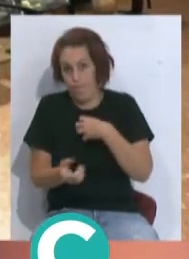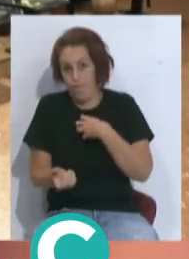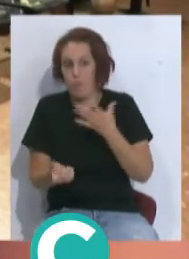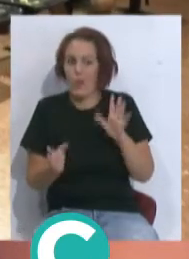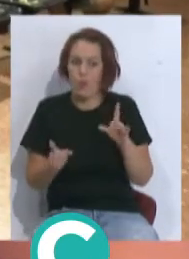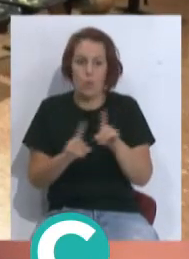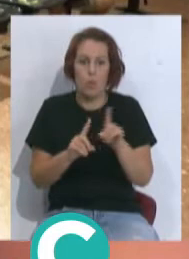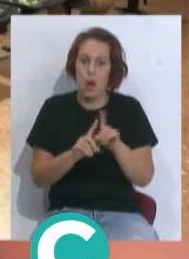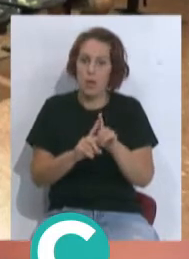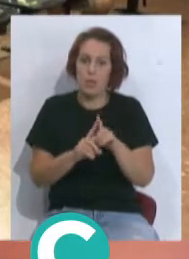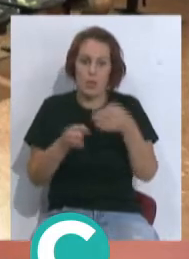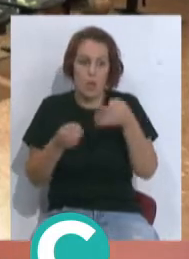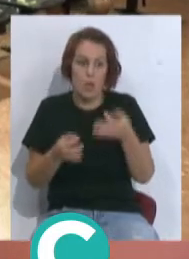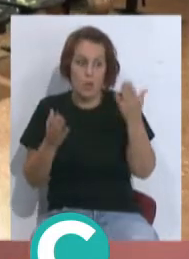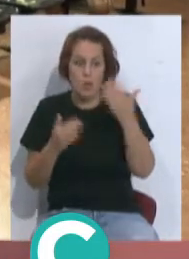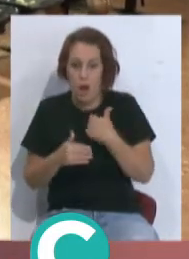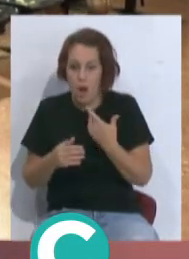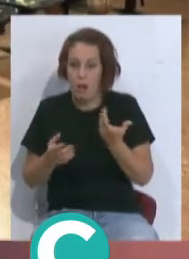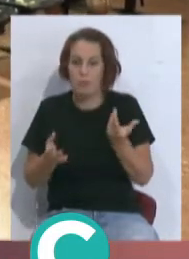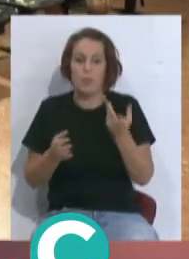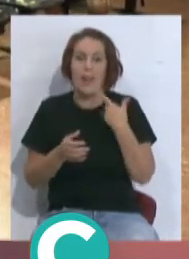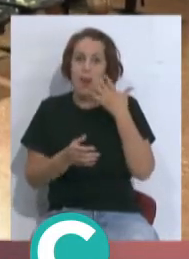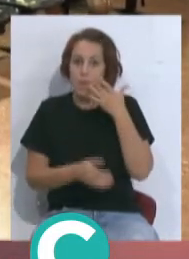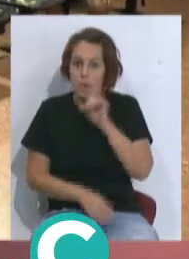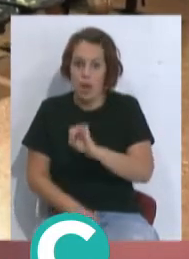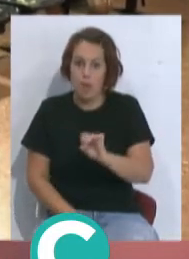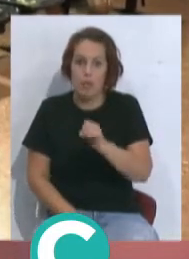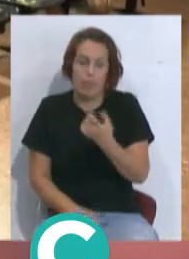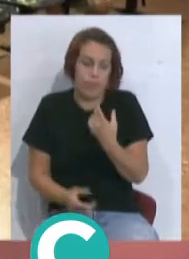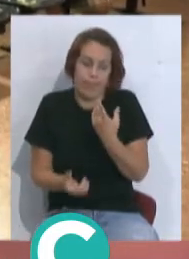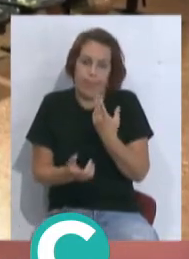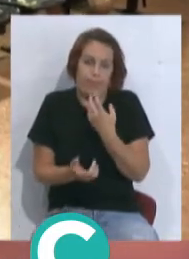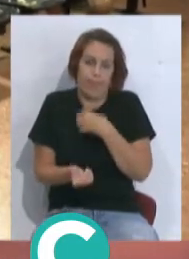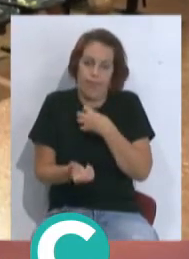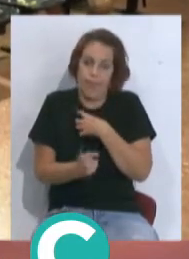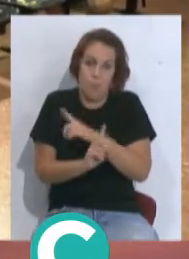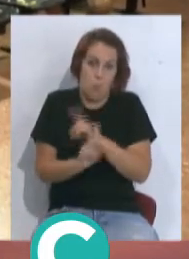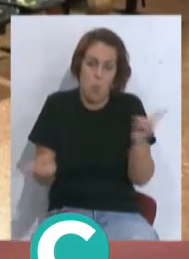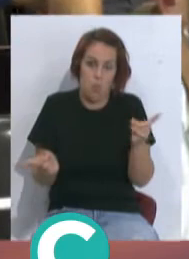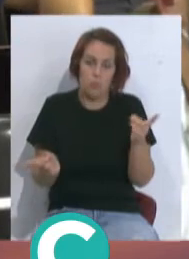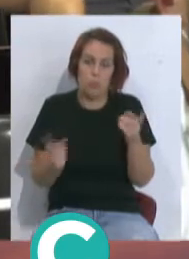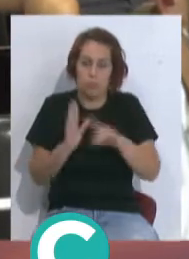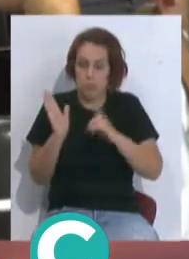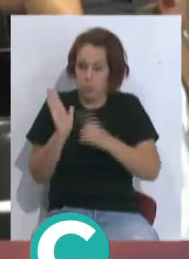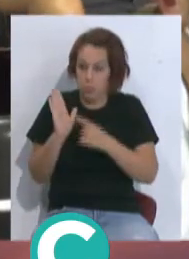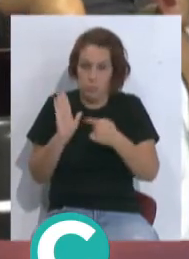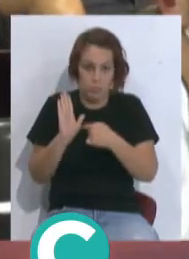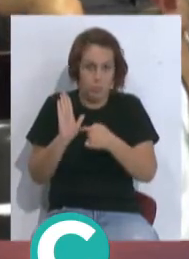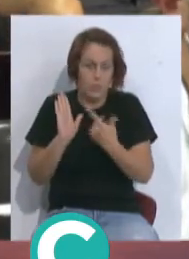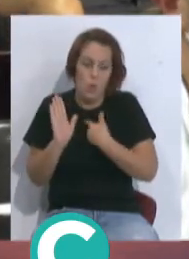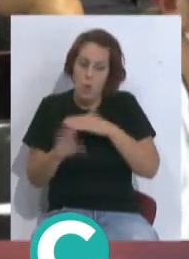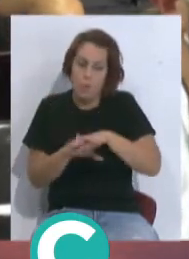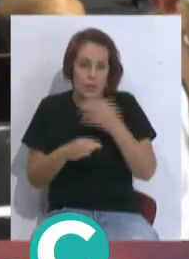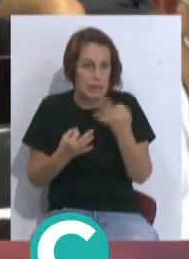sin dispositivo de seguridad oportuno, de limpieza. No puede ser tampoco... hay una ley y existen leyes que hay